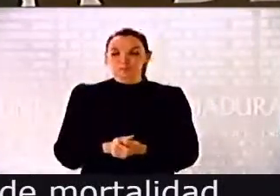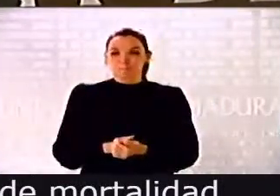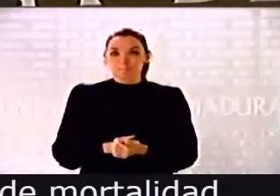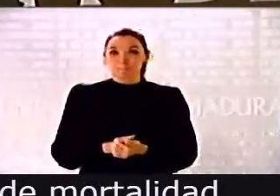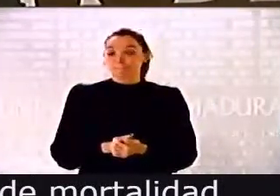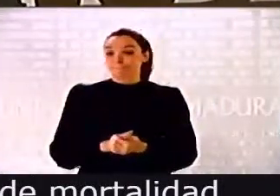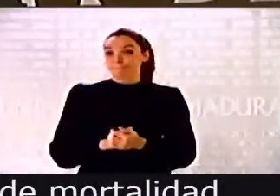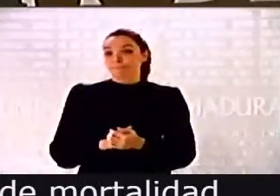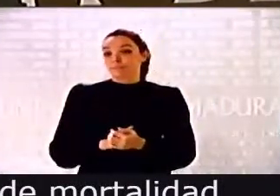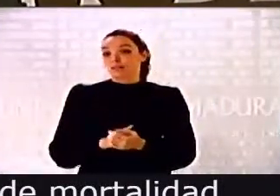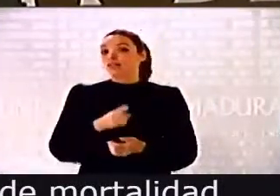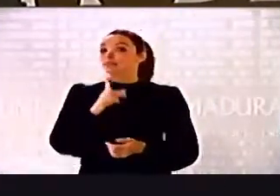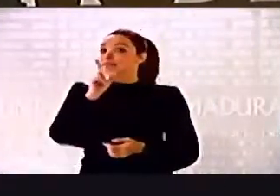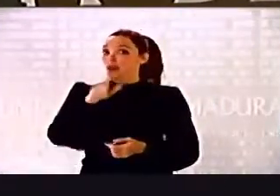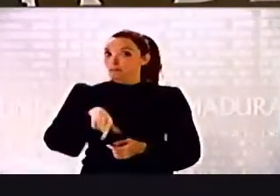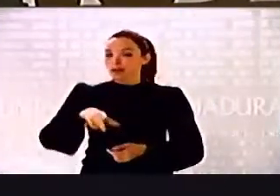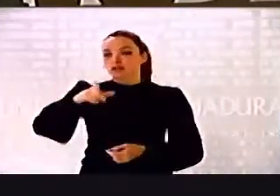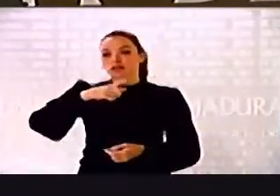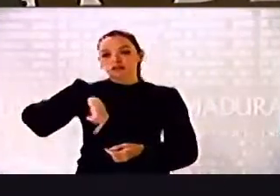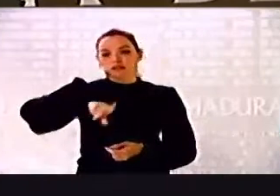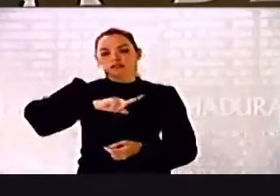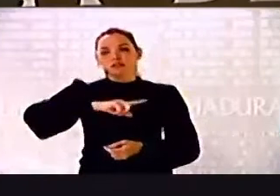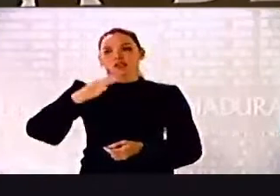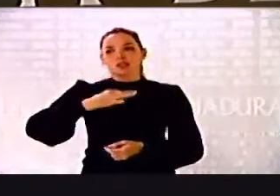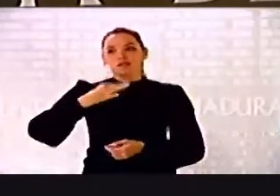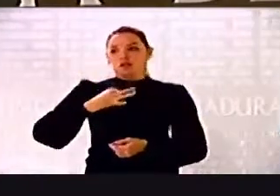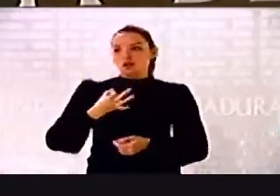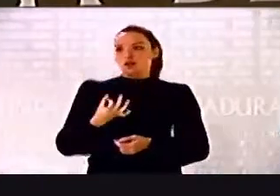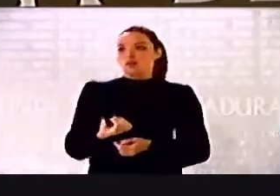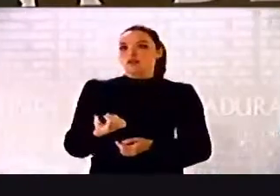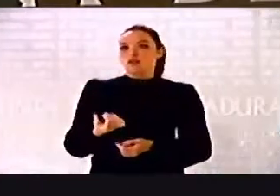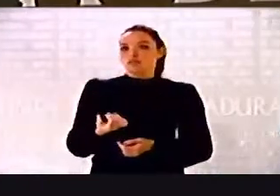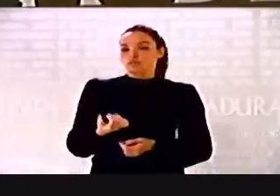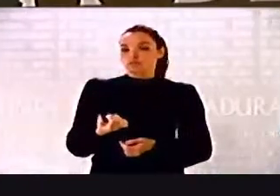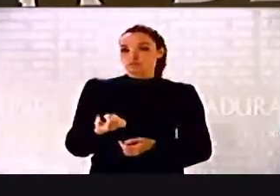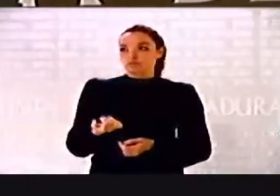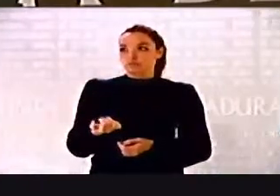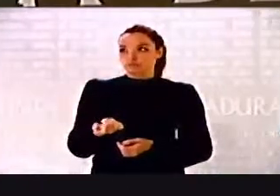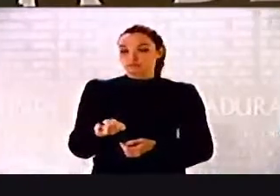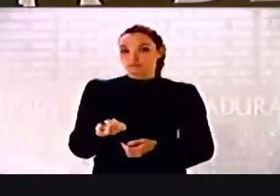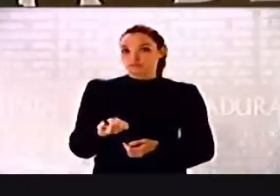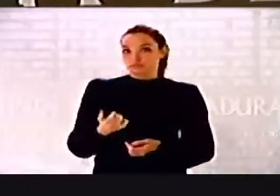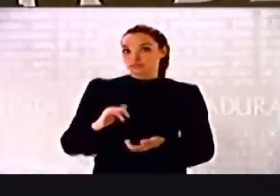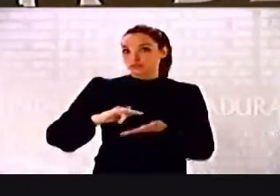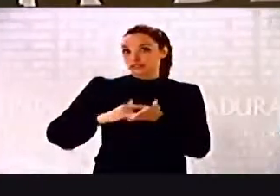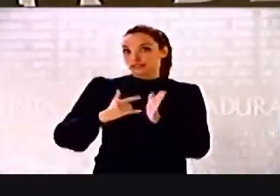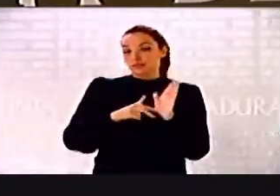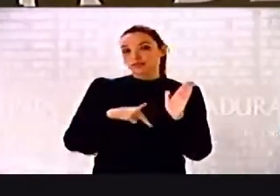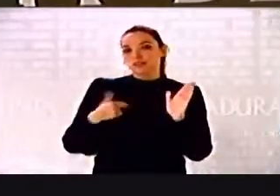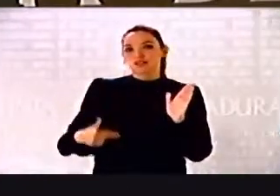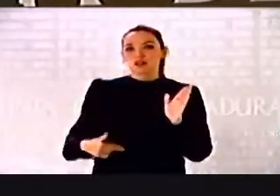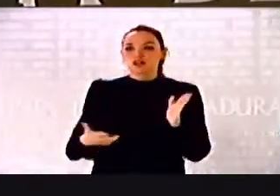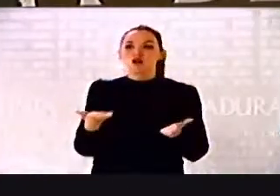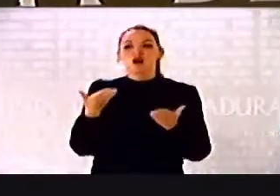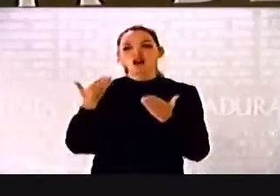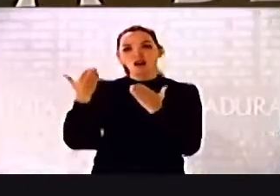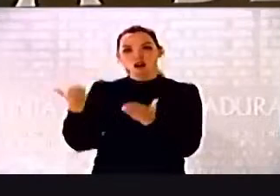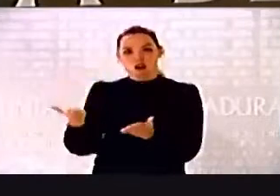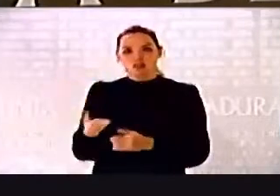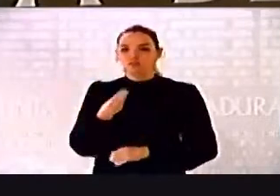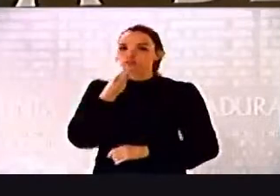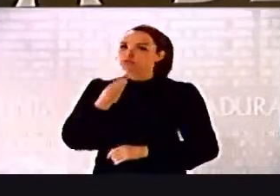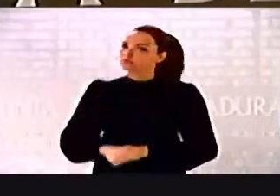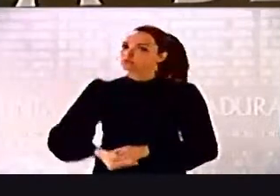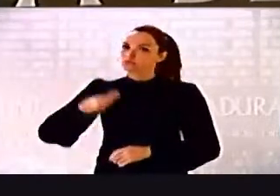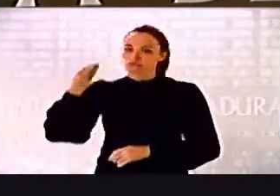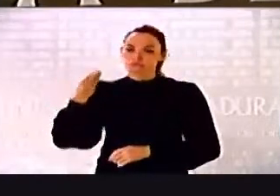Y, en segundo lugar, tenemos que preservar nuestro magnífico sistema sanitario y nuestro magnífico sistema